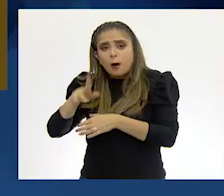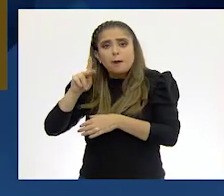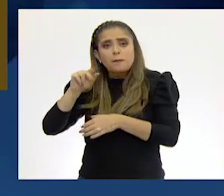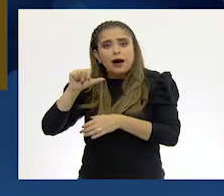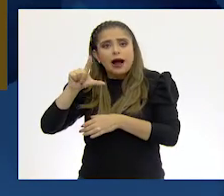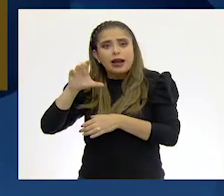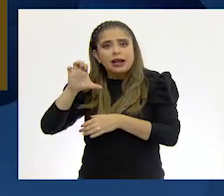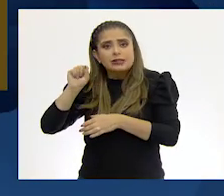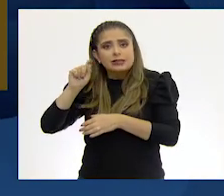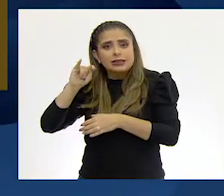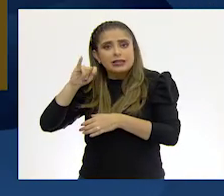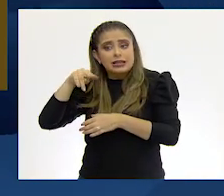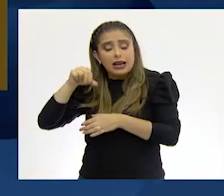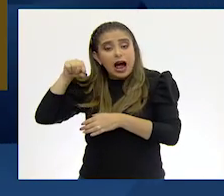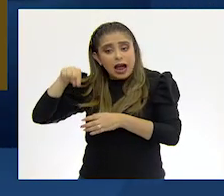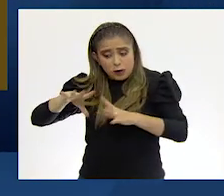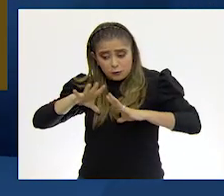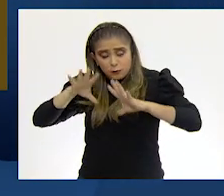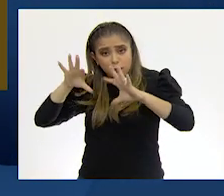el cristianismo.